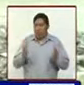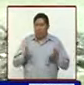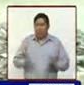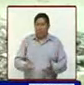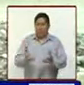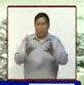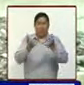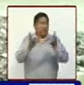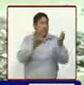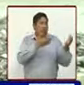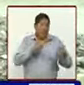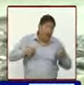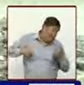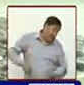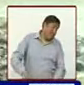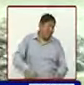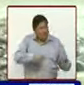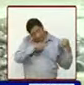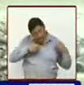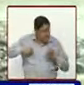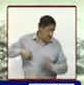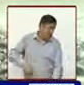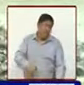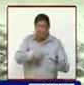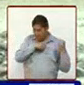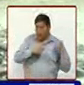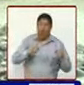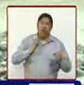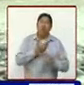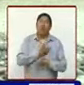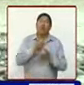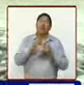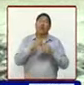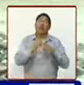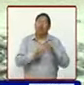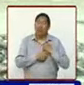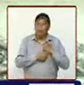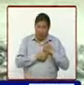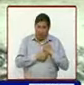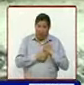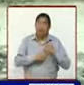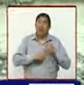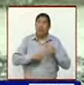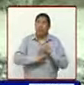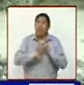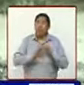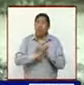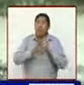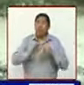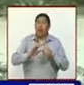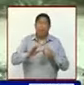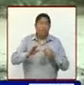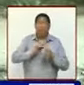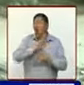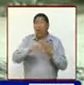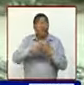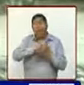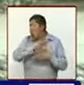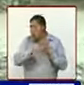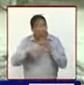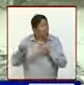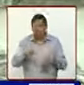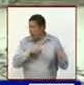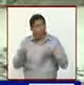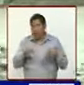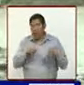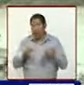ayudando a todas, cada uno de ustedes, junto a nuestras Fuerzas Armadas, Defensa Civil, todo lo que tengamos que